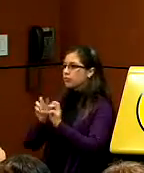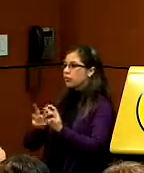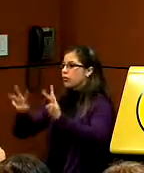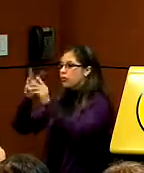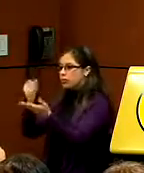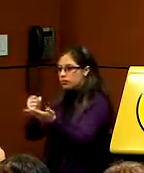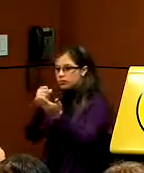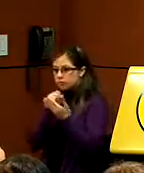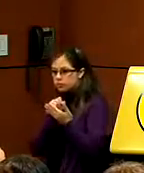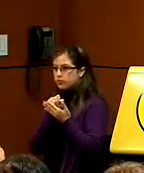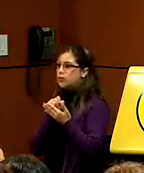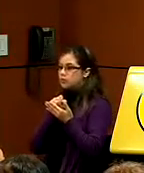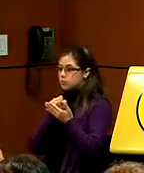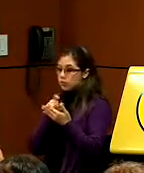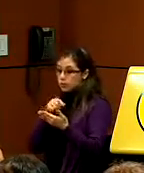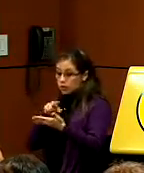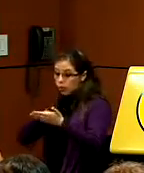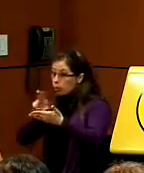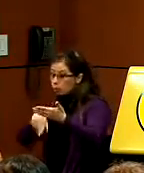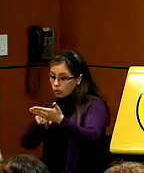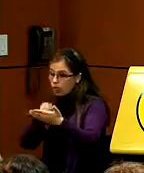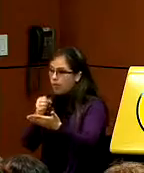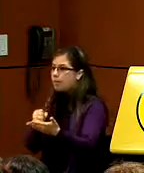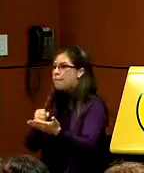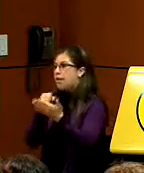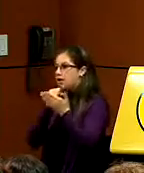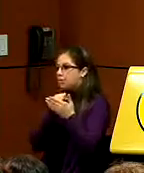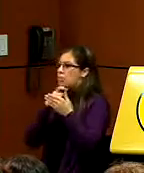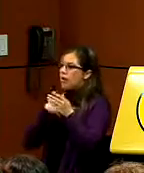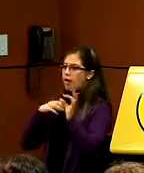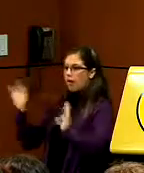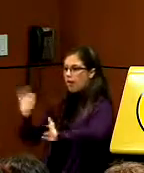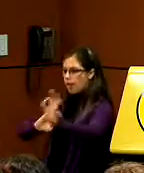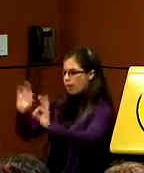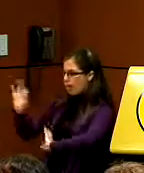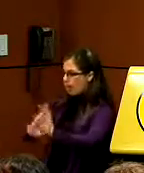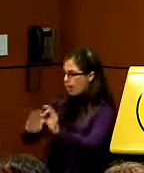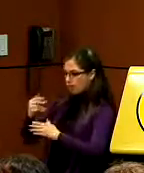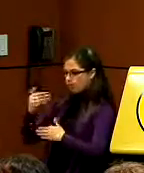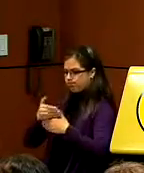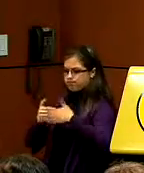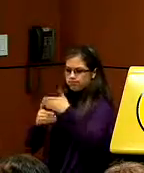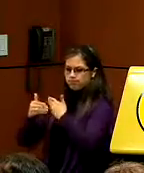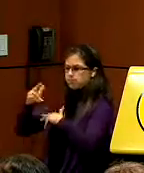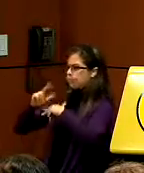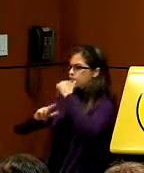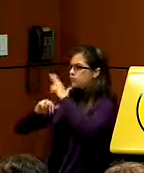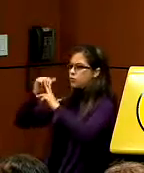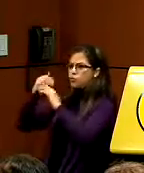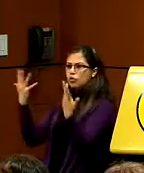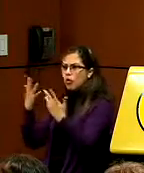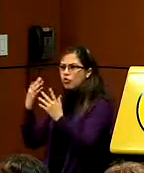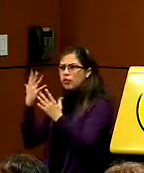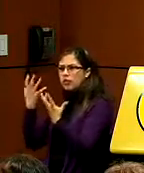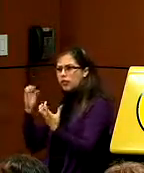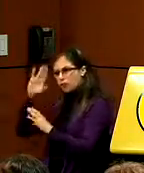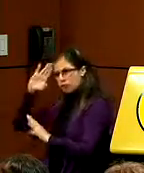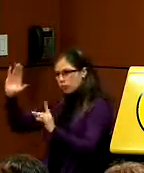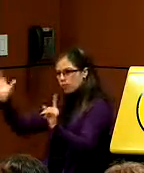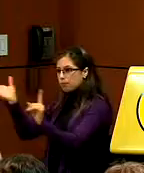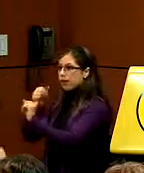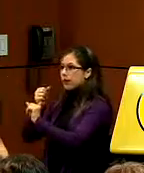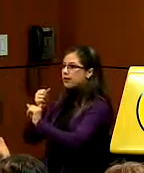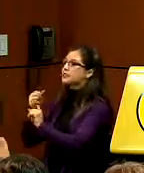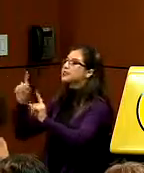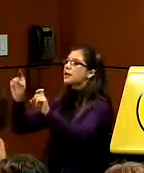ella tenemos una oportunidad grandísima Nosotros también como país de construir Hacia dónde queremos ir en todo este trabajo